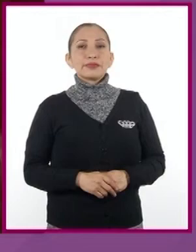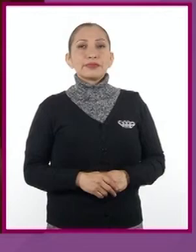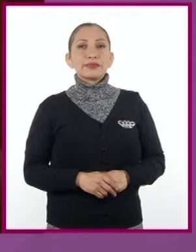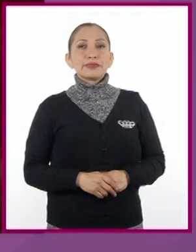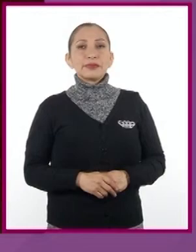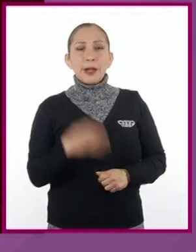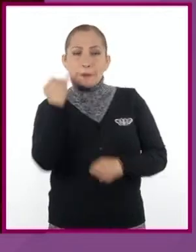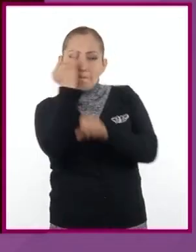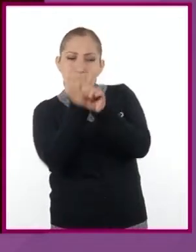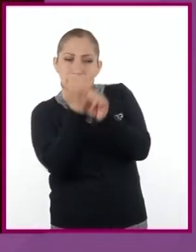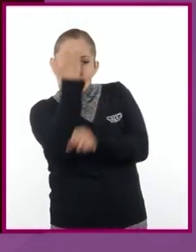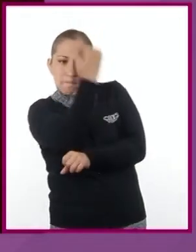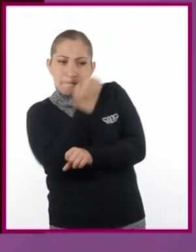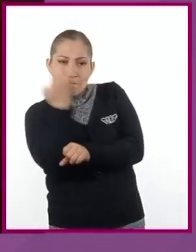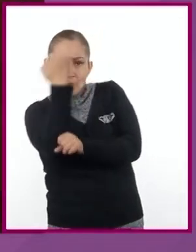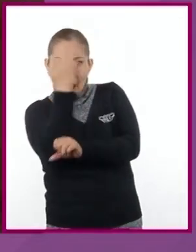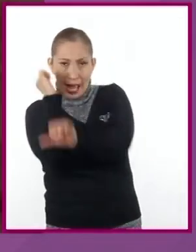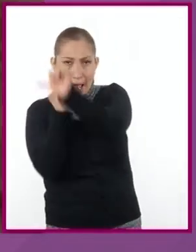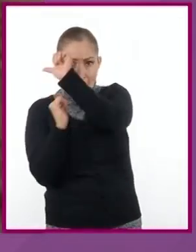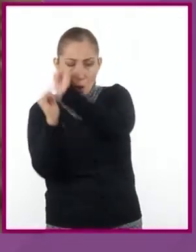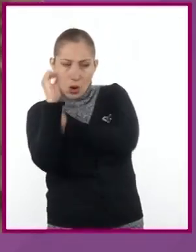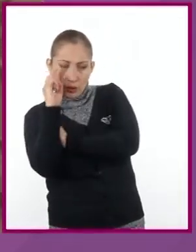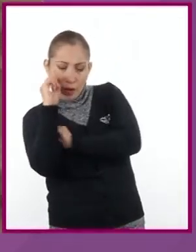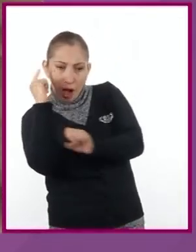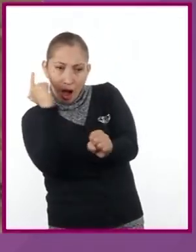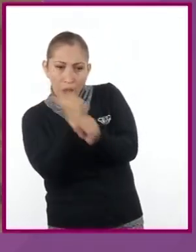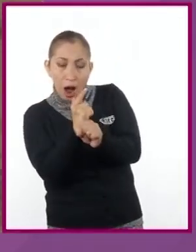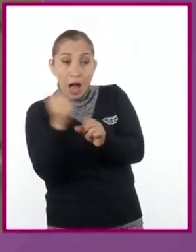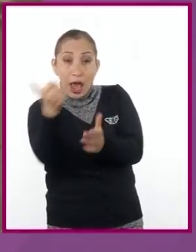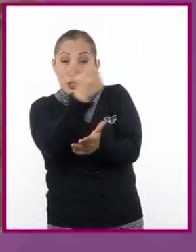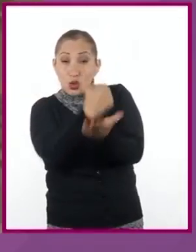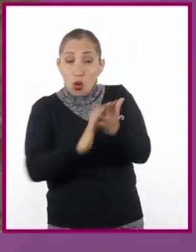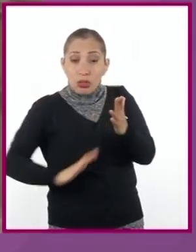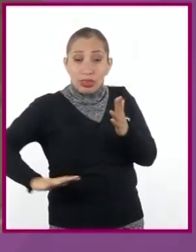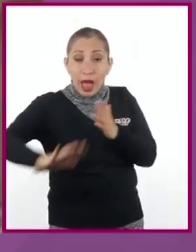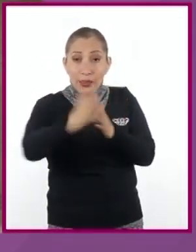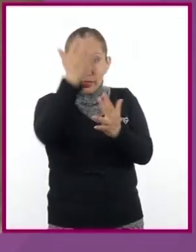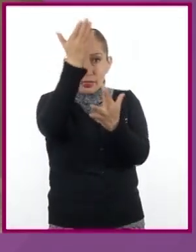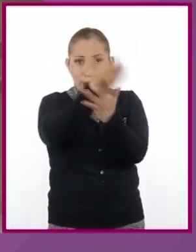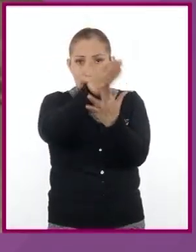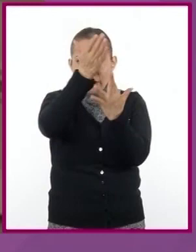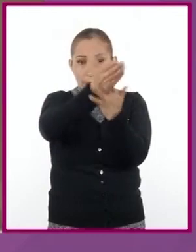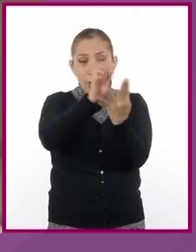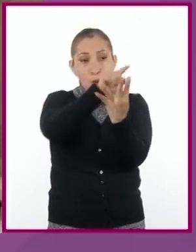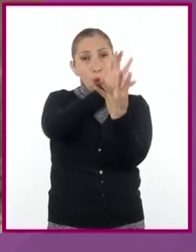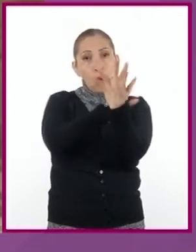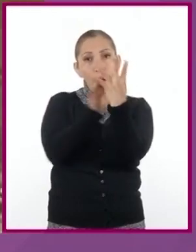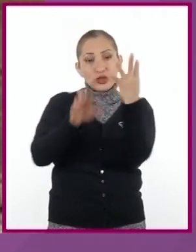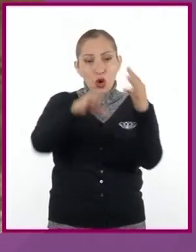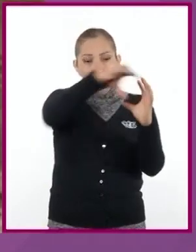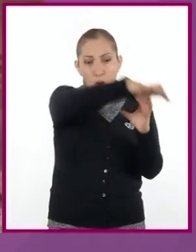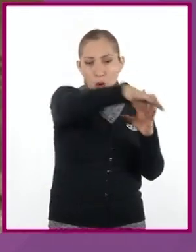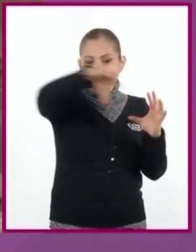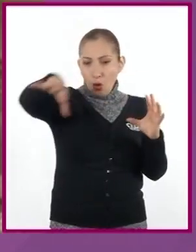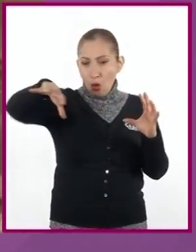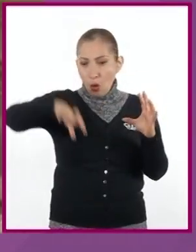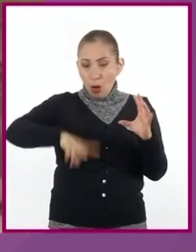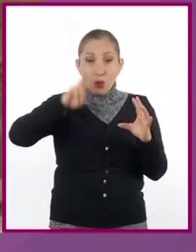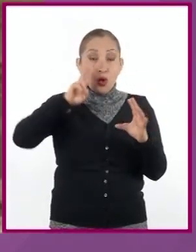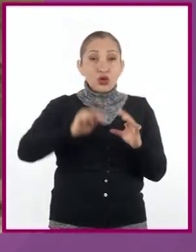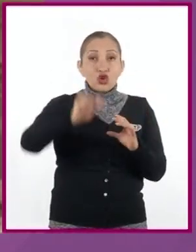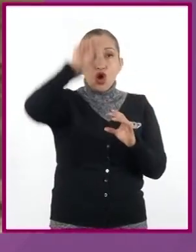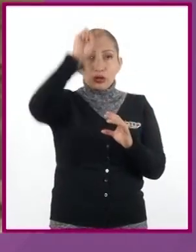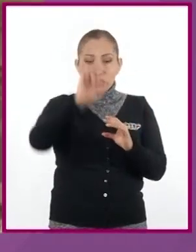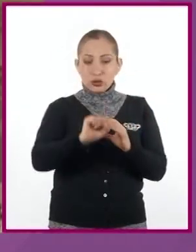Las exploraciones arqueológicas permitieron observar que la ciudad estuvo dividida en 4 cuadrantes orientados hacia los